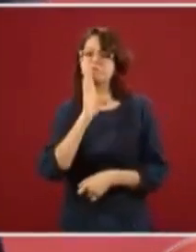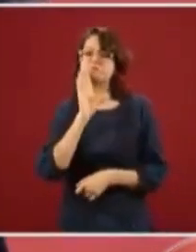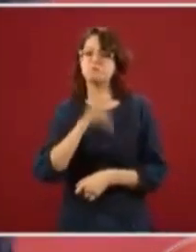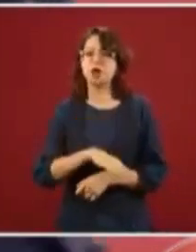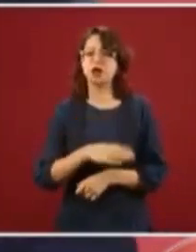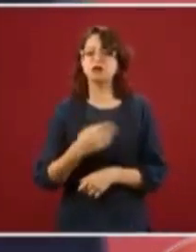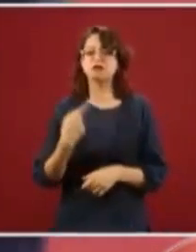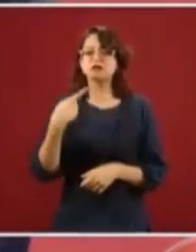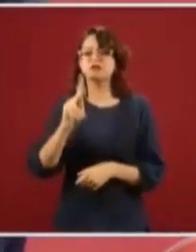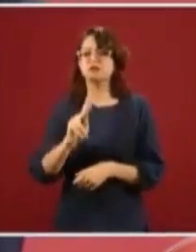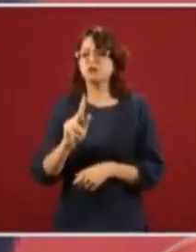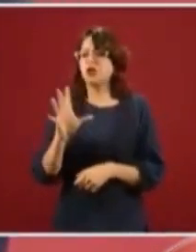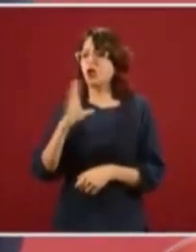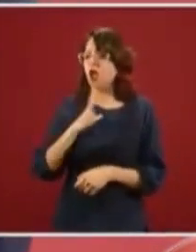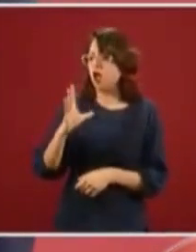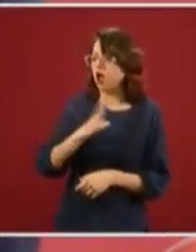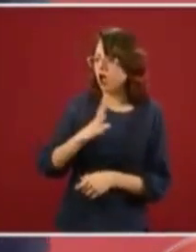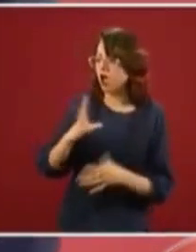Pero si